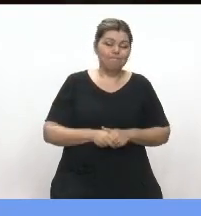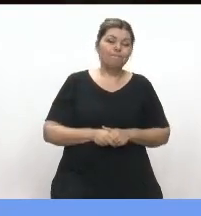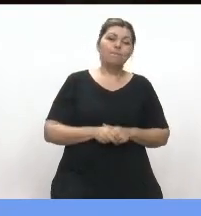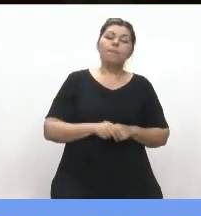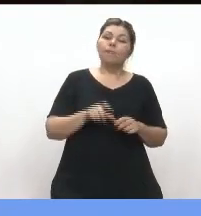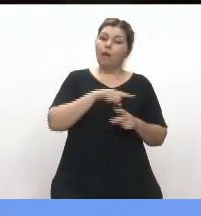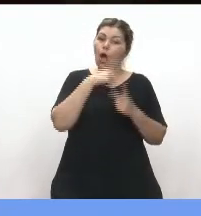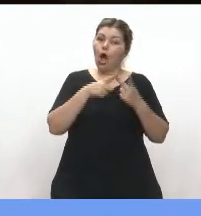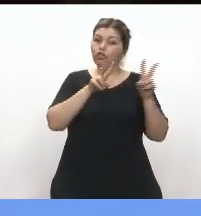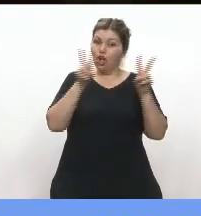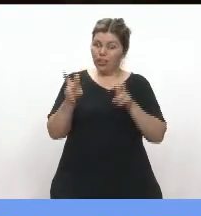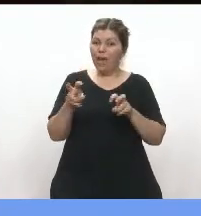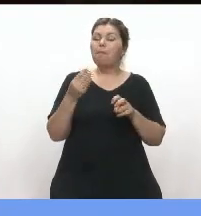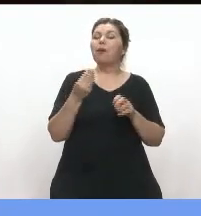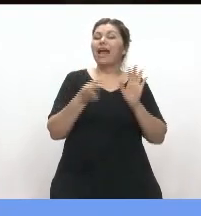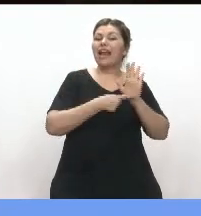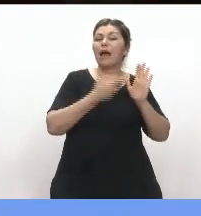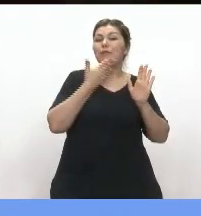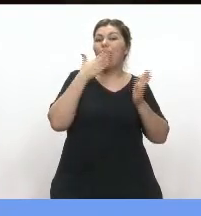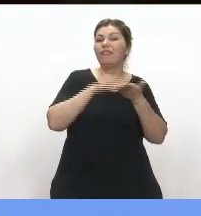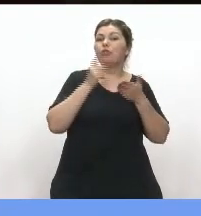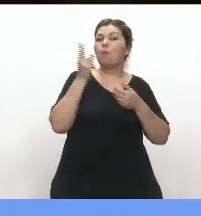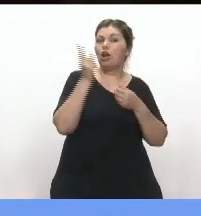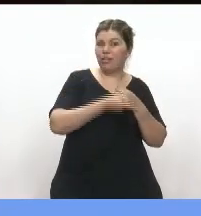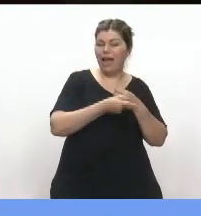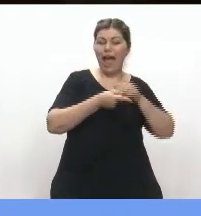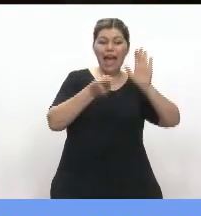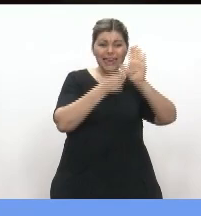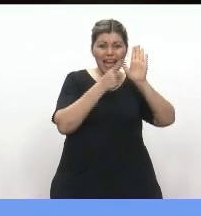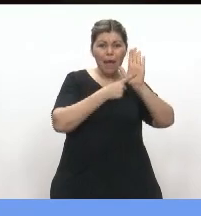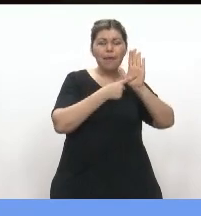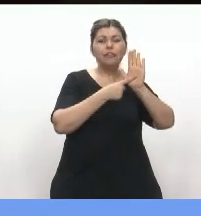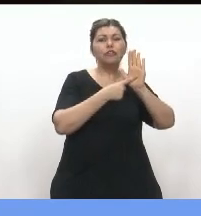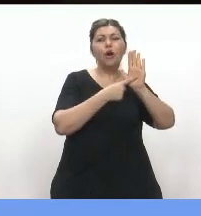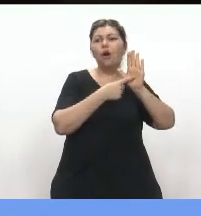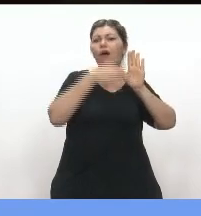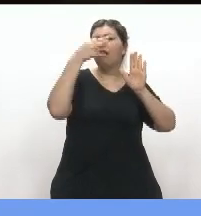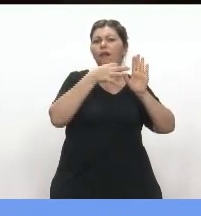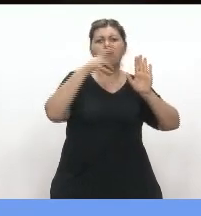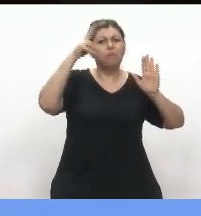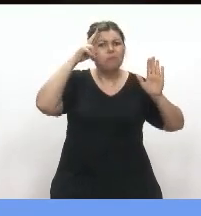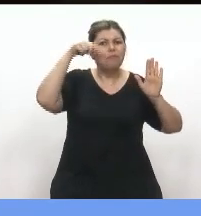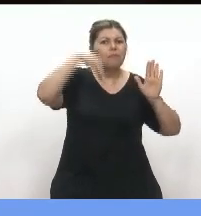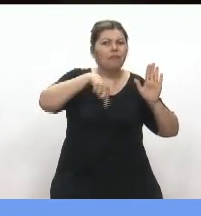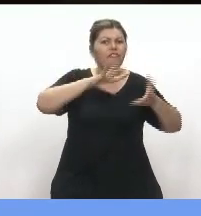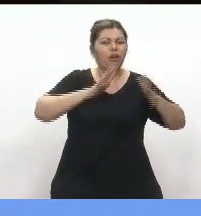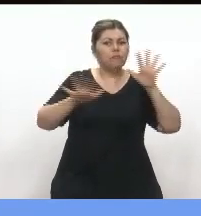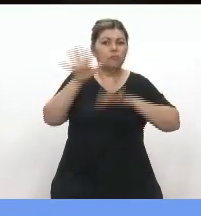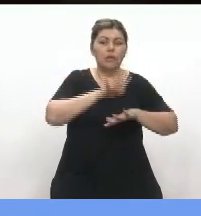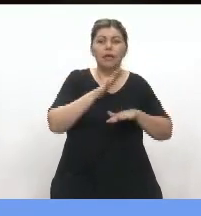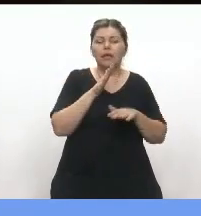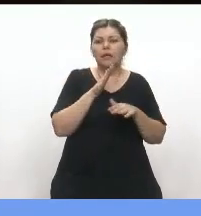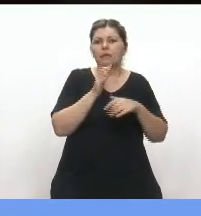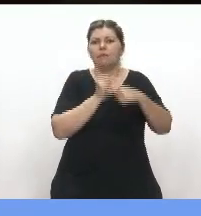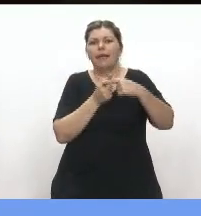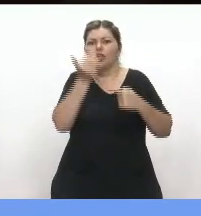otro tema, porque el reglamento habla de la proporcionalidad, el reglamento es la regla de este juego y la Constitución, obviamente.